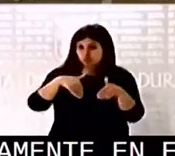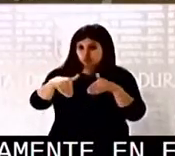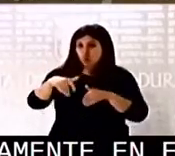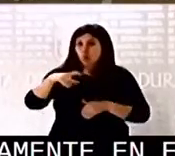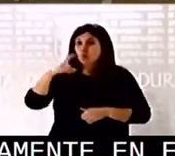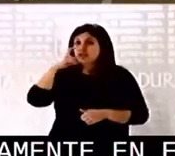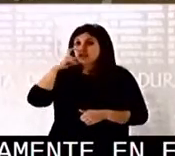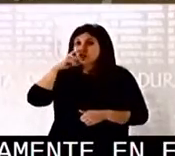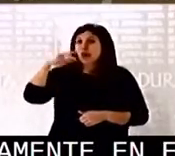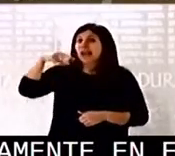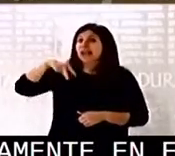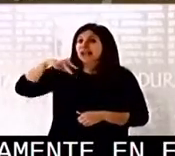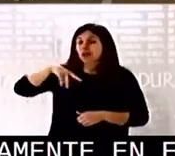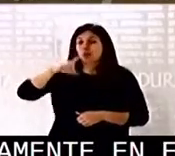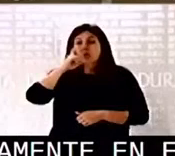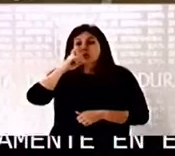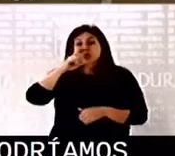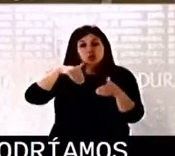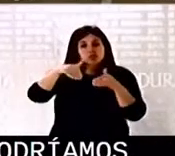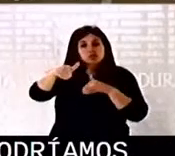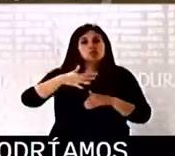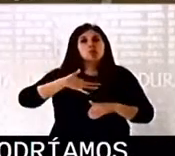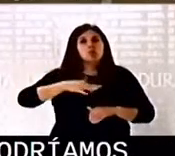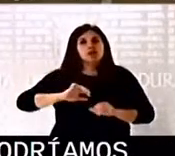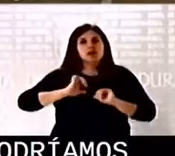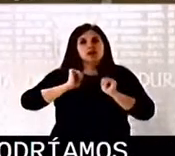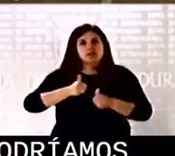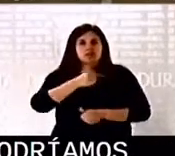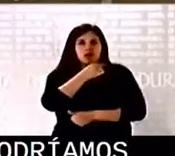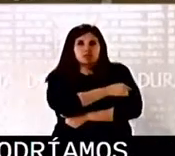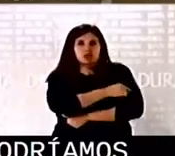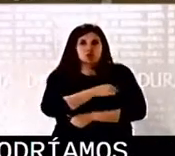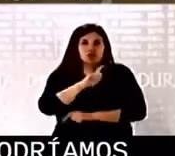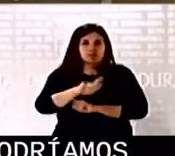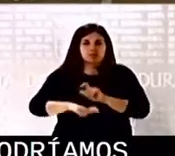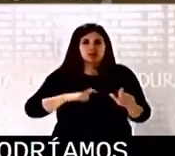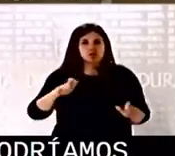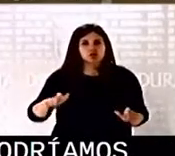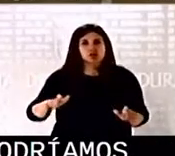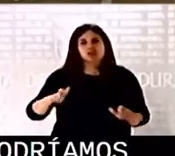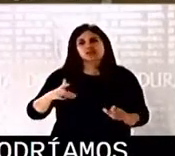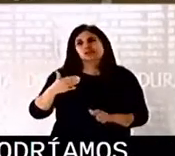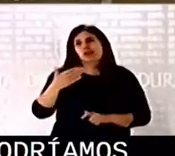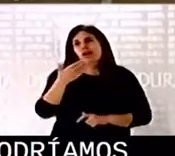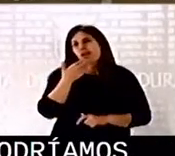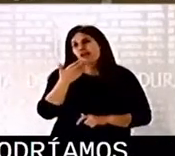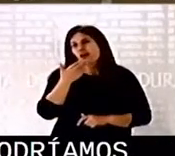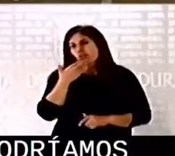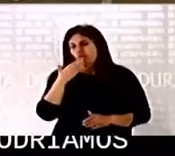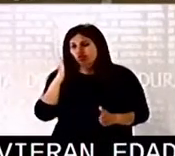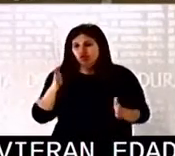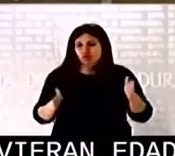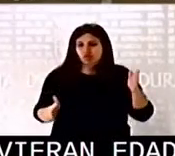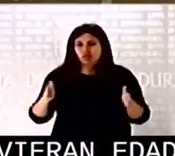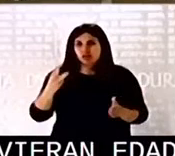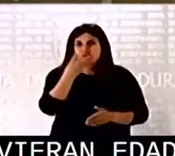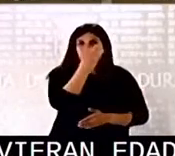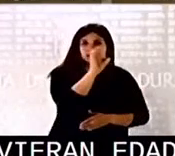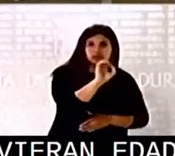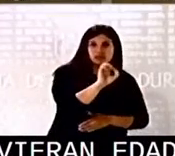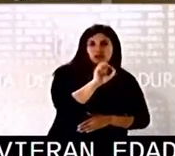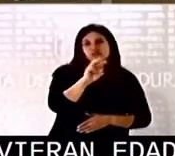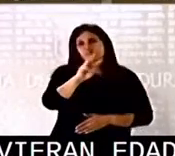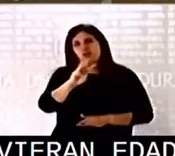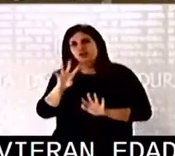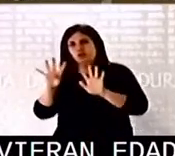con N, podríamos empezar a vacunar a las personas que tuvieran edades comprendidas entre los 30 y los 39